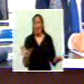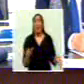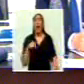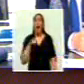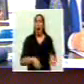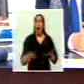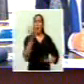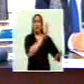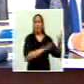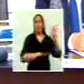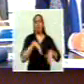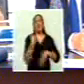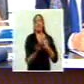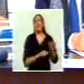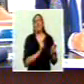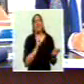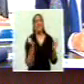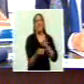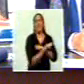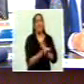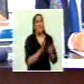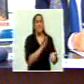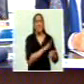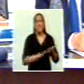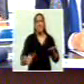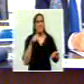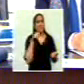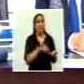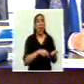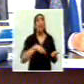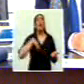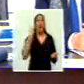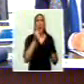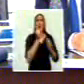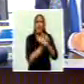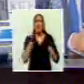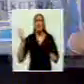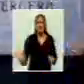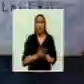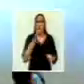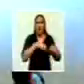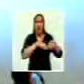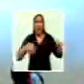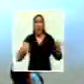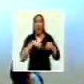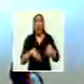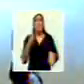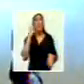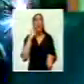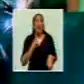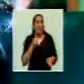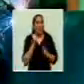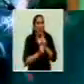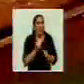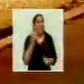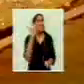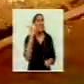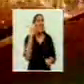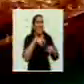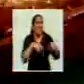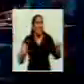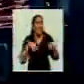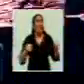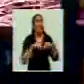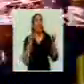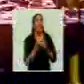mejores calidades y cuando pueda producir a pleno va a poder producir tres vagones por día, 600 al año.